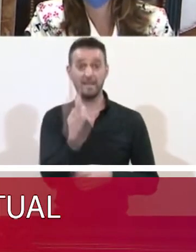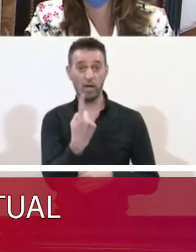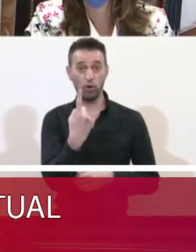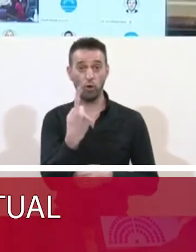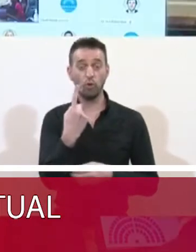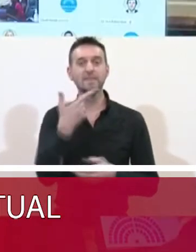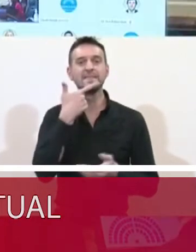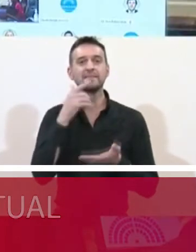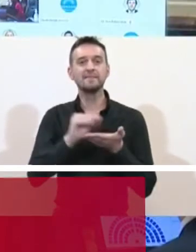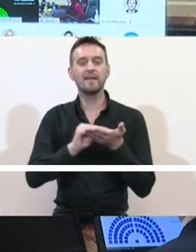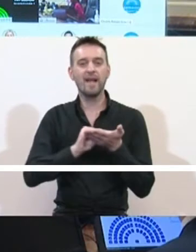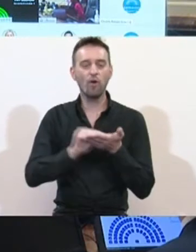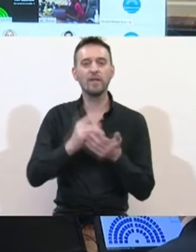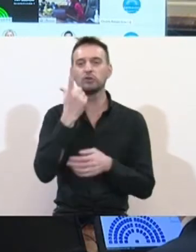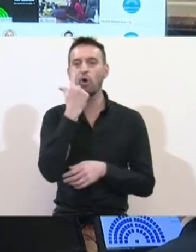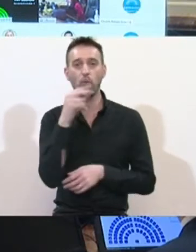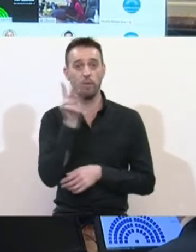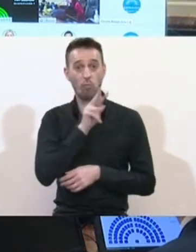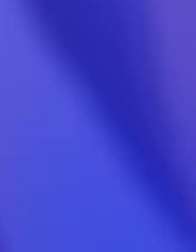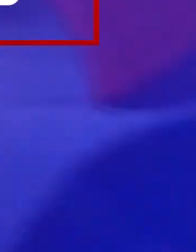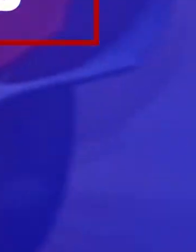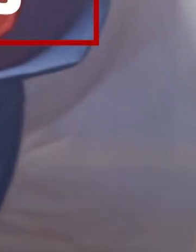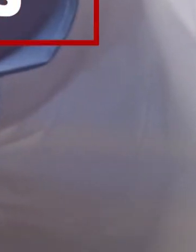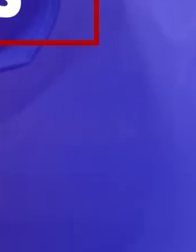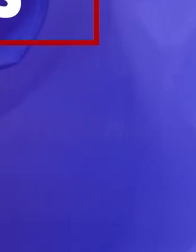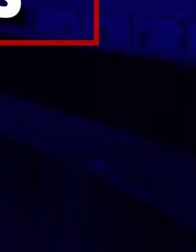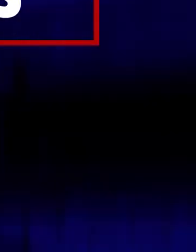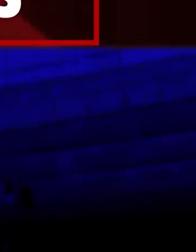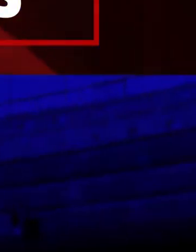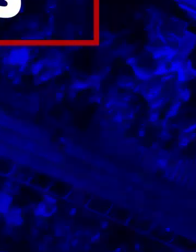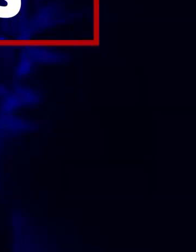los cortes de servicios por mora o falta de pagos, entre otros.